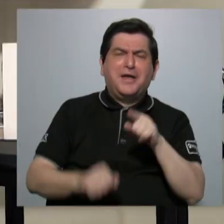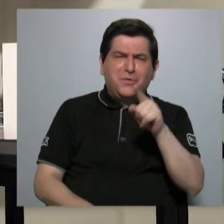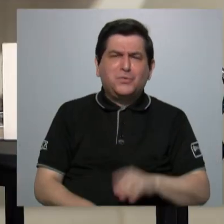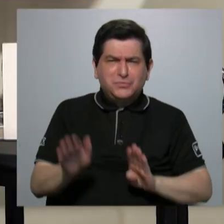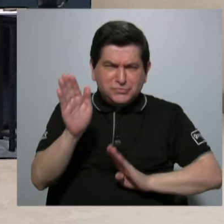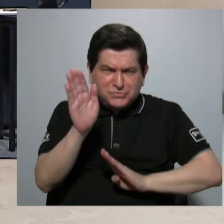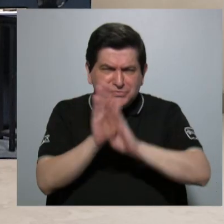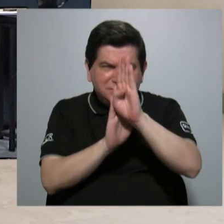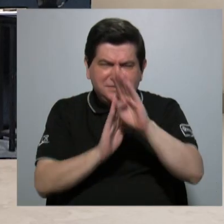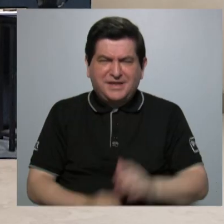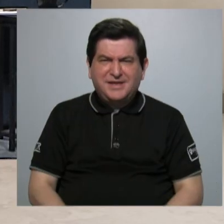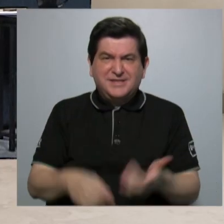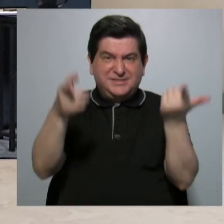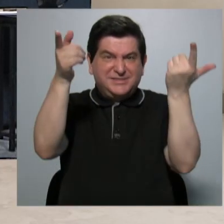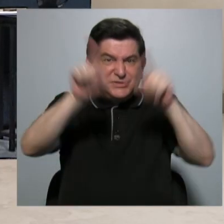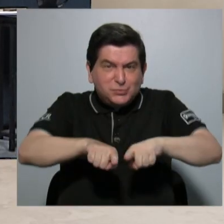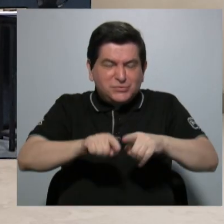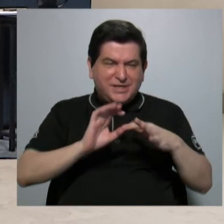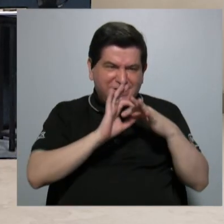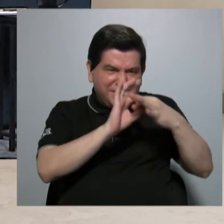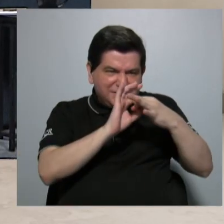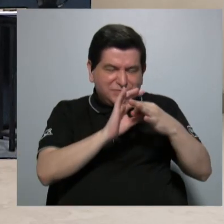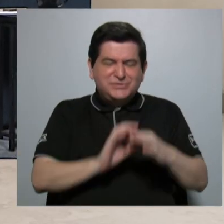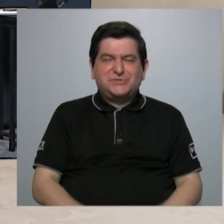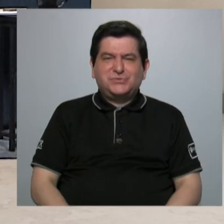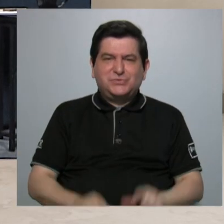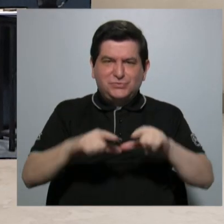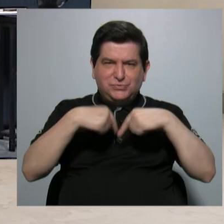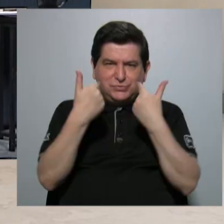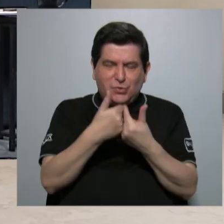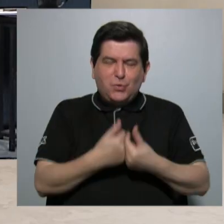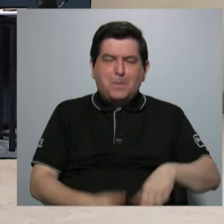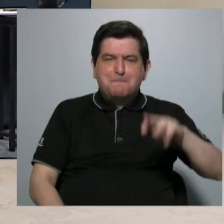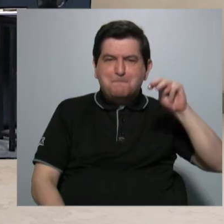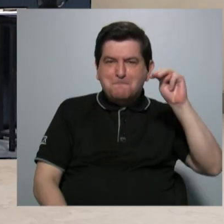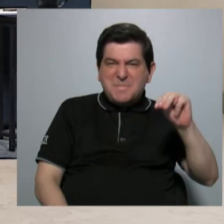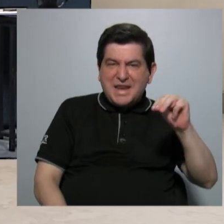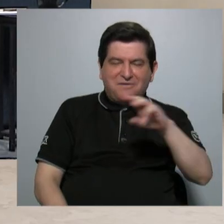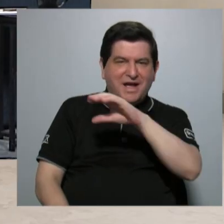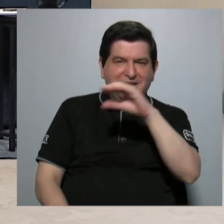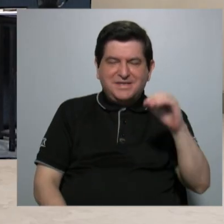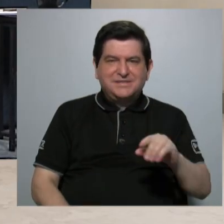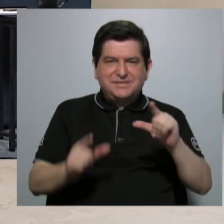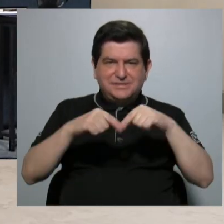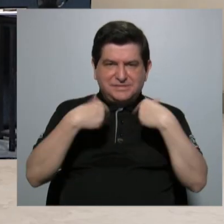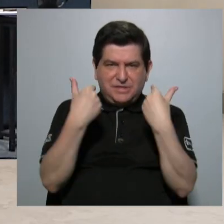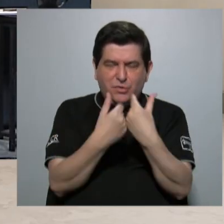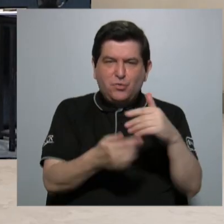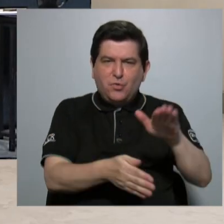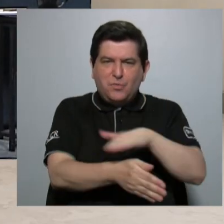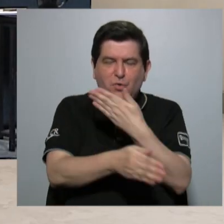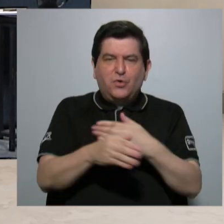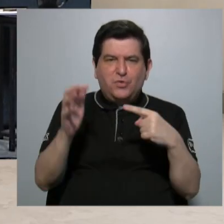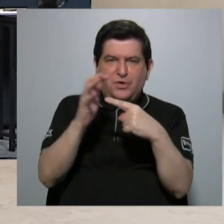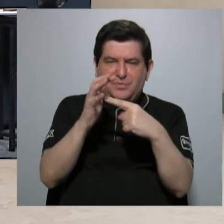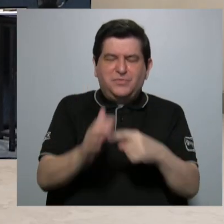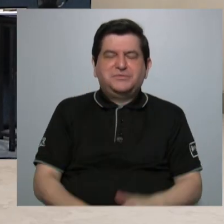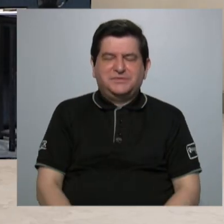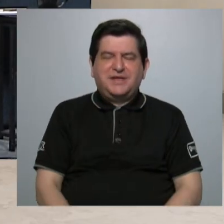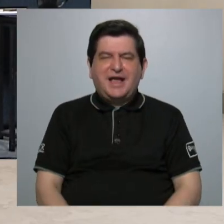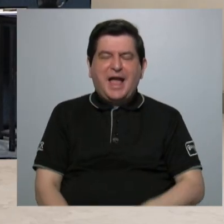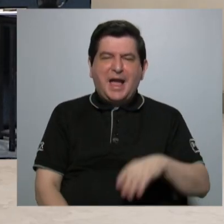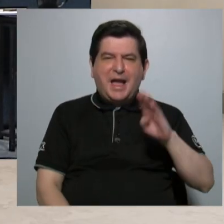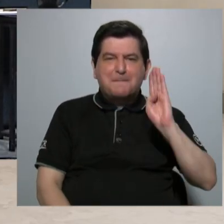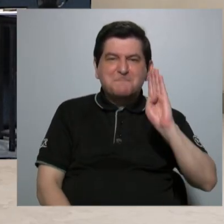desarrolle cómo se da esa relación del quinteto Miravalles con un grupo como Los Brillanticos, sí. que